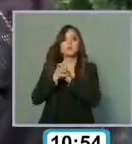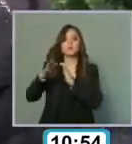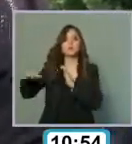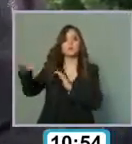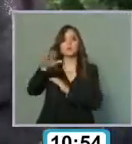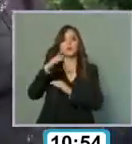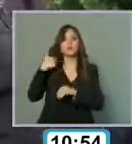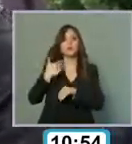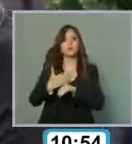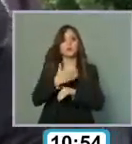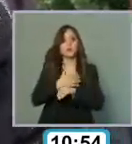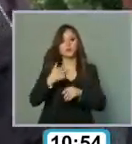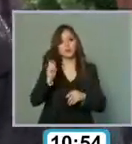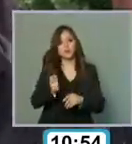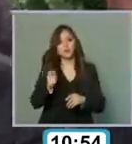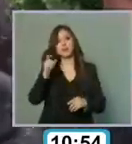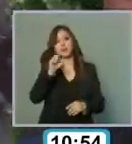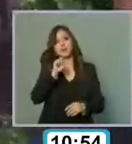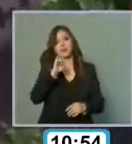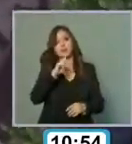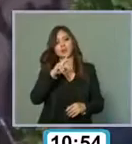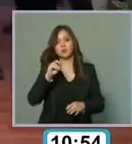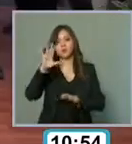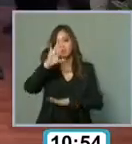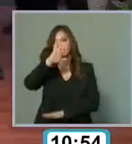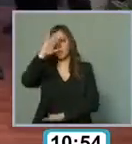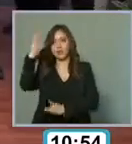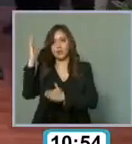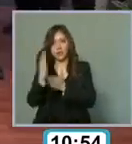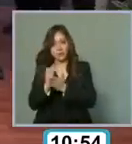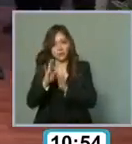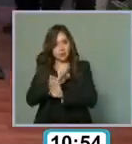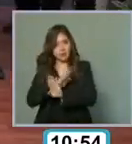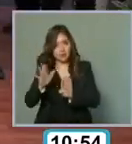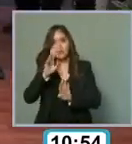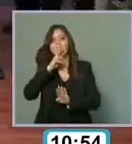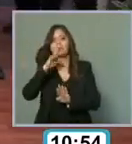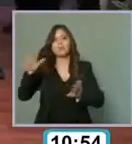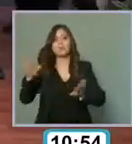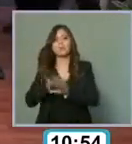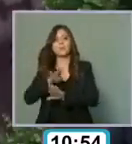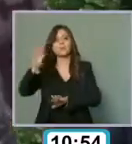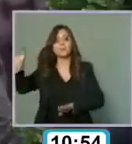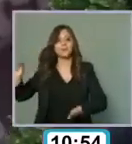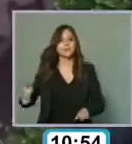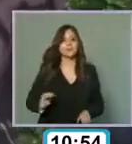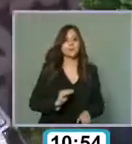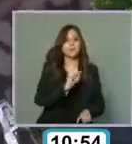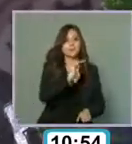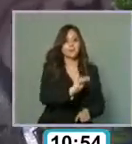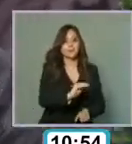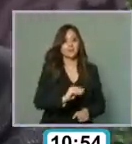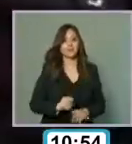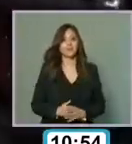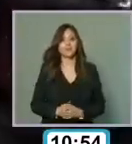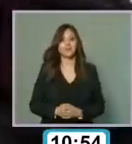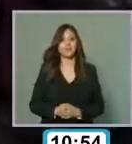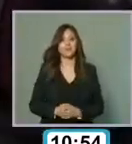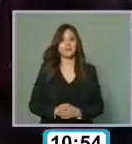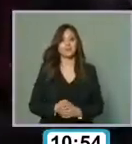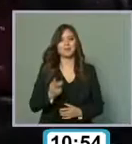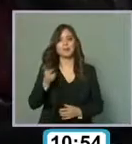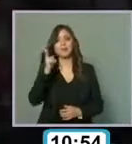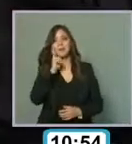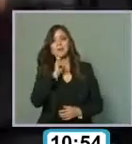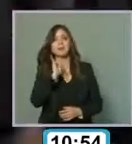cariño para ellos. Me integro ahora a Se Banda acabó el Playa agua Grande, ya y te se viniste acabó para la acá. botellita y pues ya no la empinamos toda, ¿no? ¿Será, güero? Es lo que...